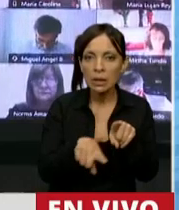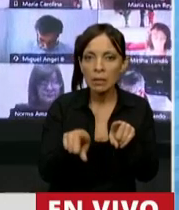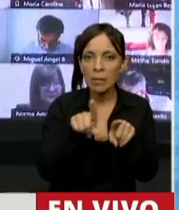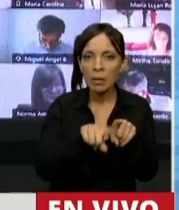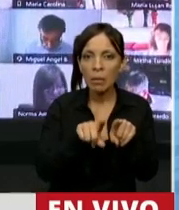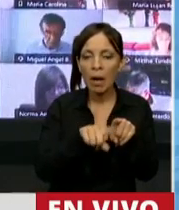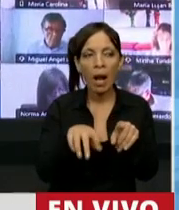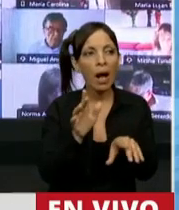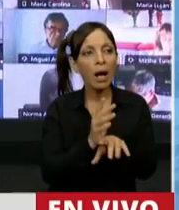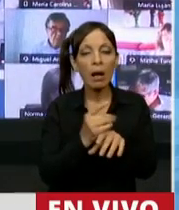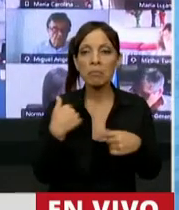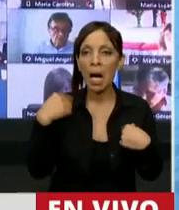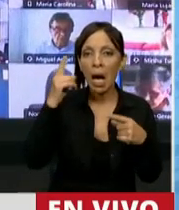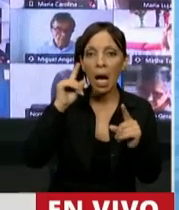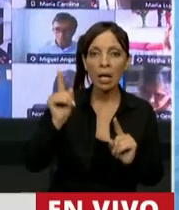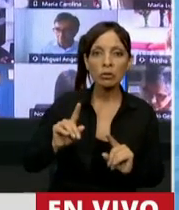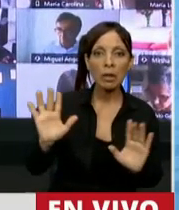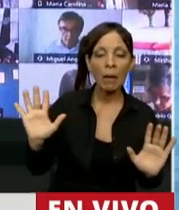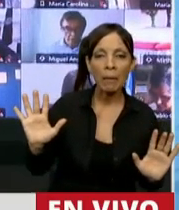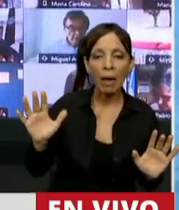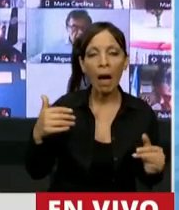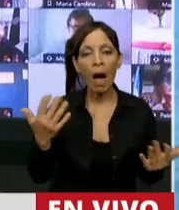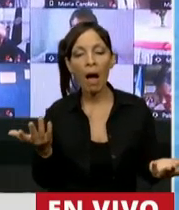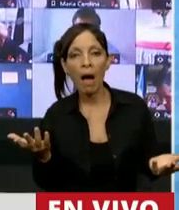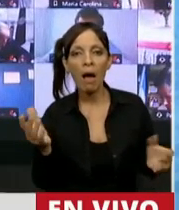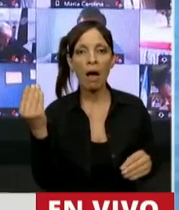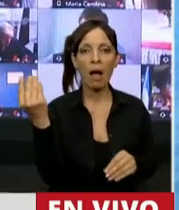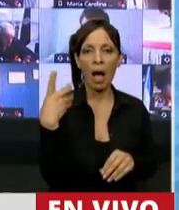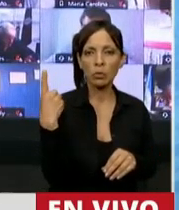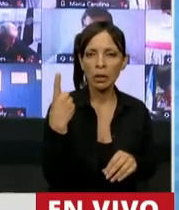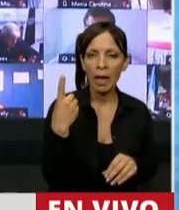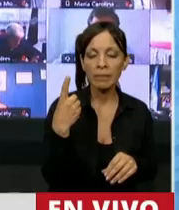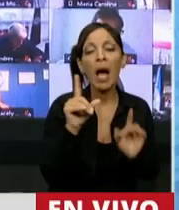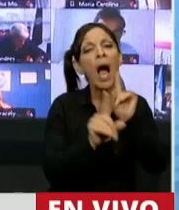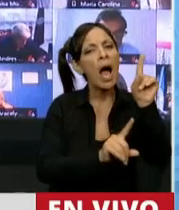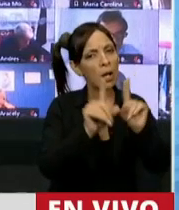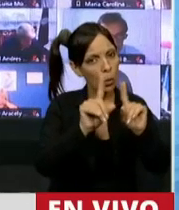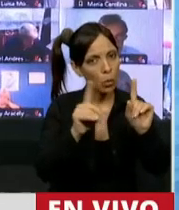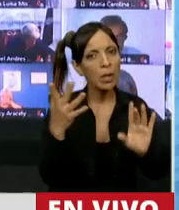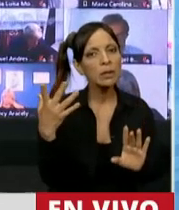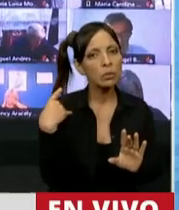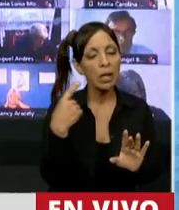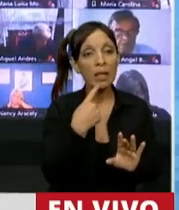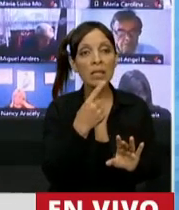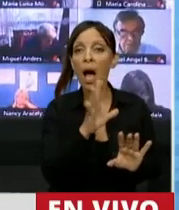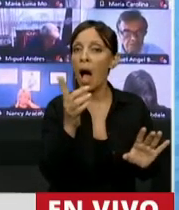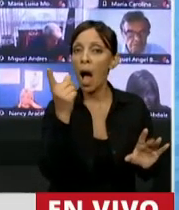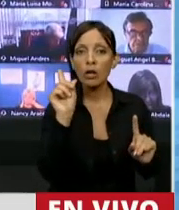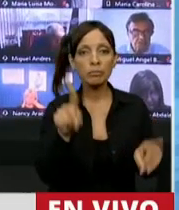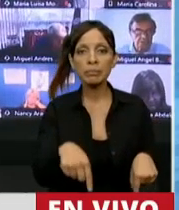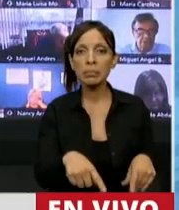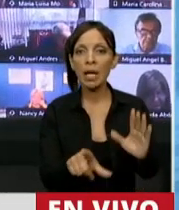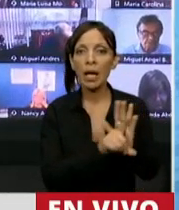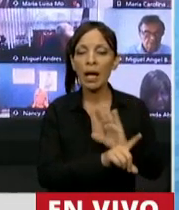a desconocer de parte de las autoridades o de ciertas autoridades las leyes.